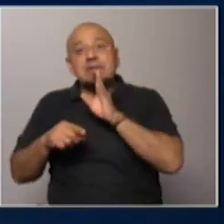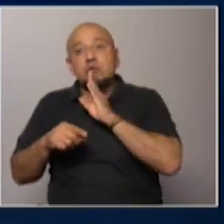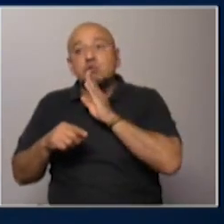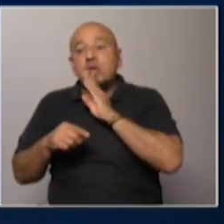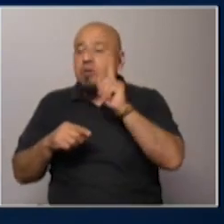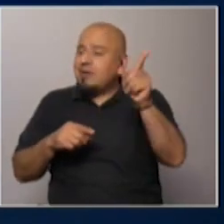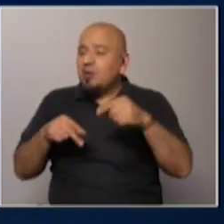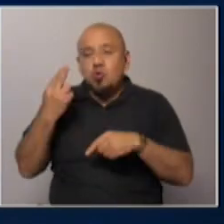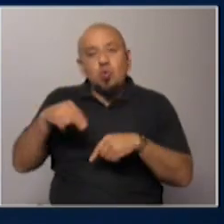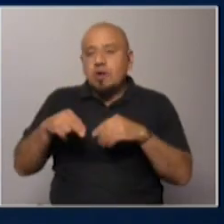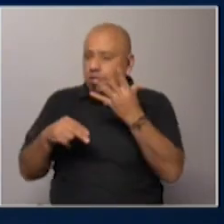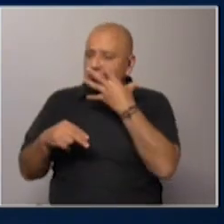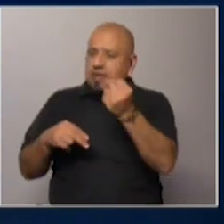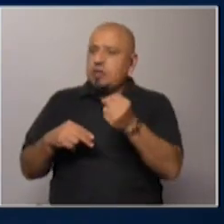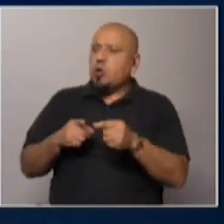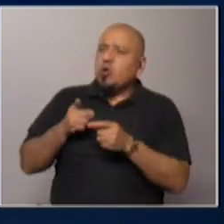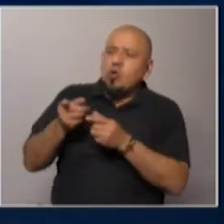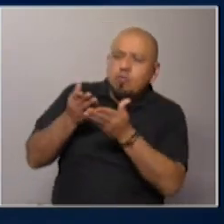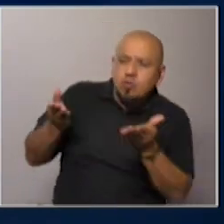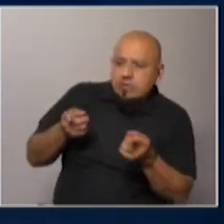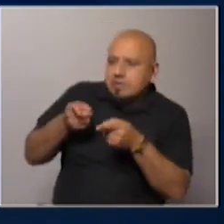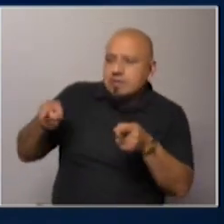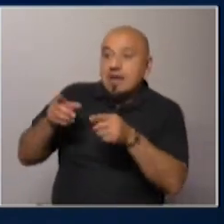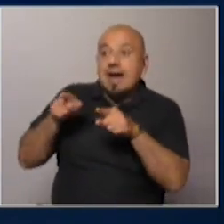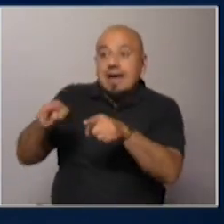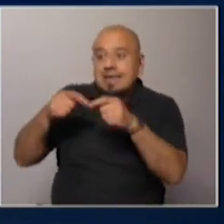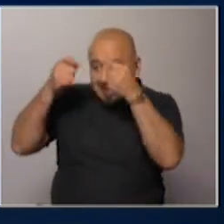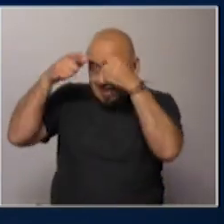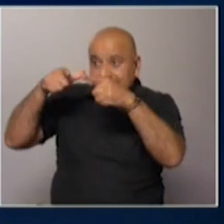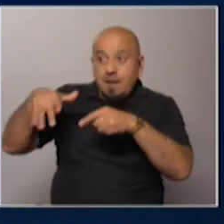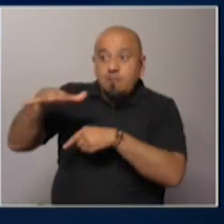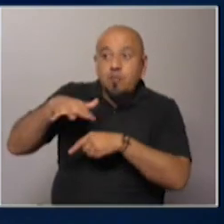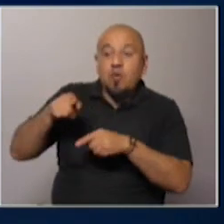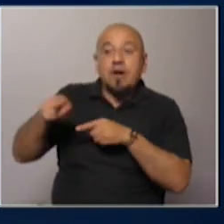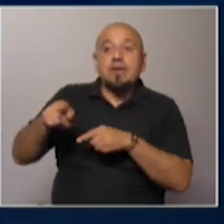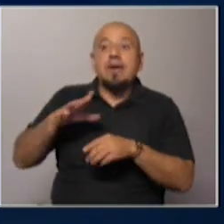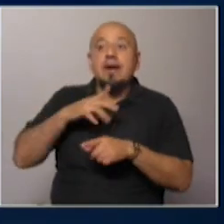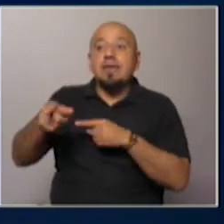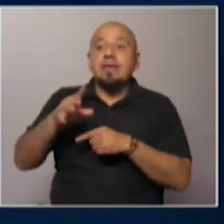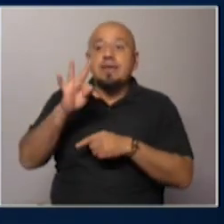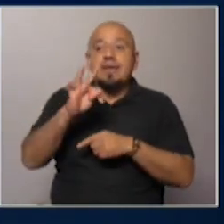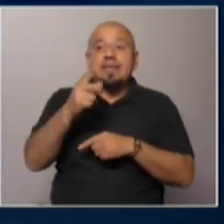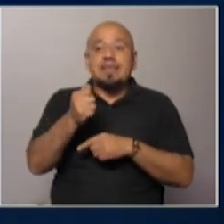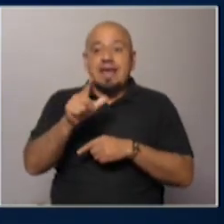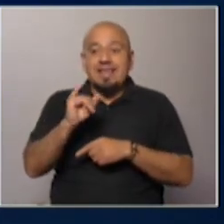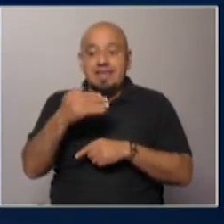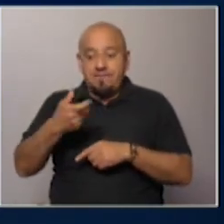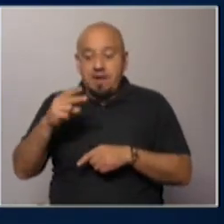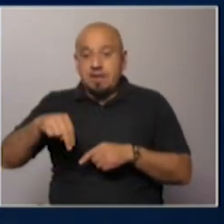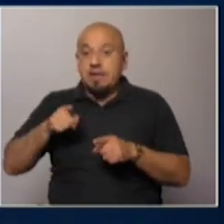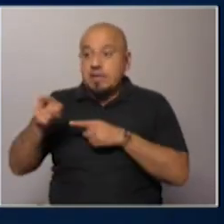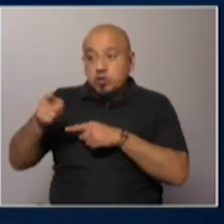cómo llegar a estas tribus y en las zonas rurales allí es donde está la retaguardia de los talibán porque pues porque ellos también